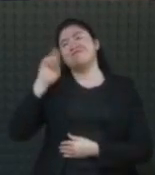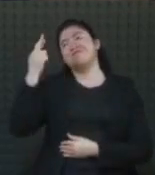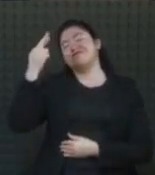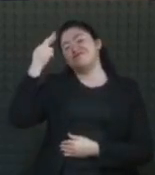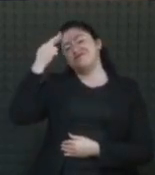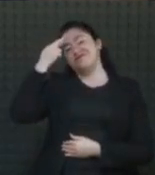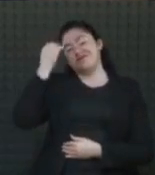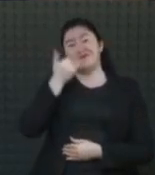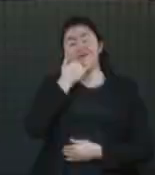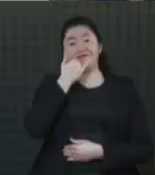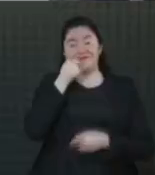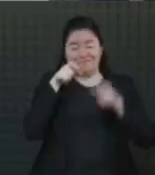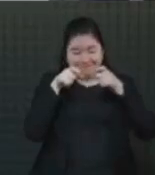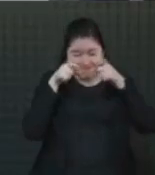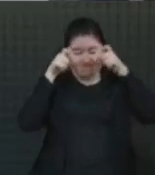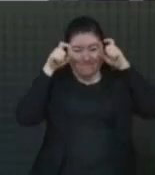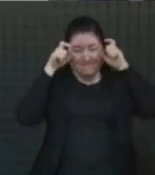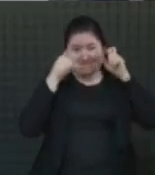perdón por los lentes.